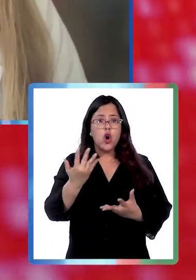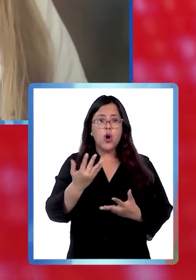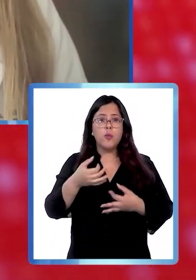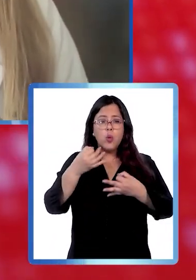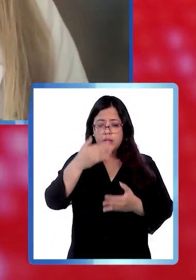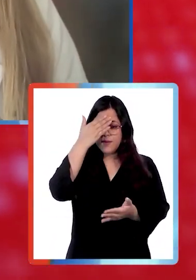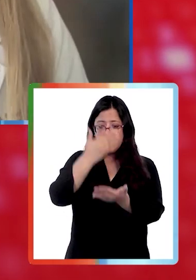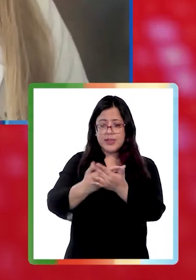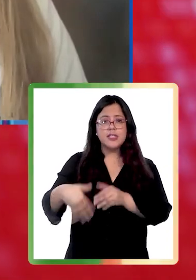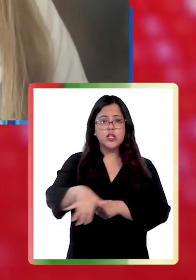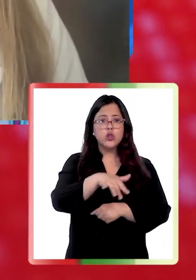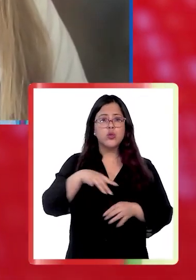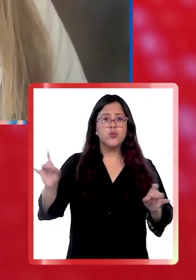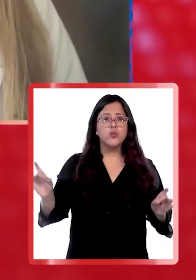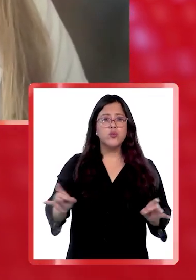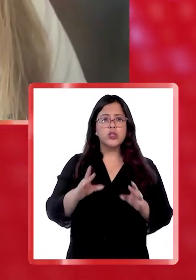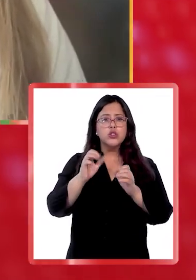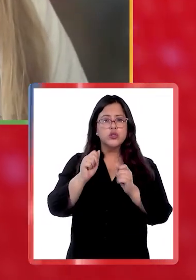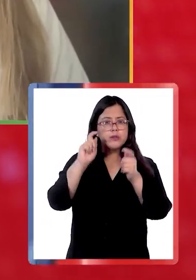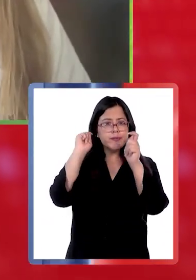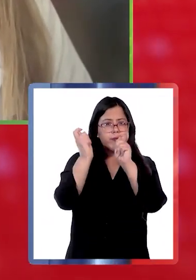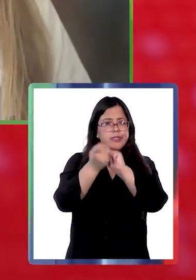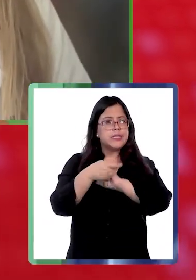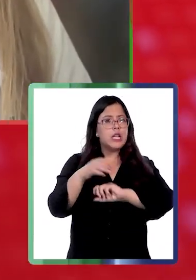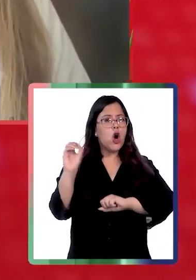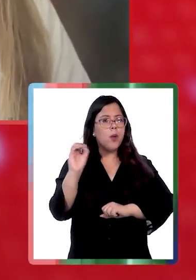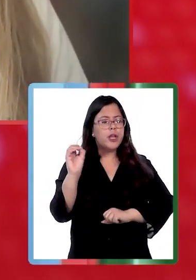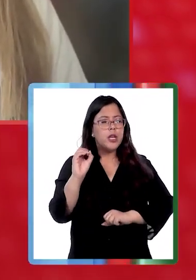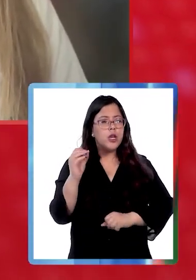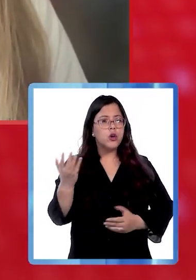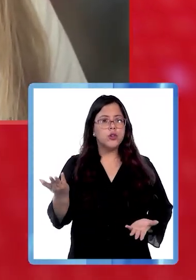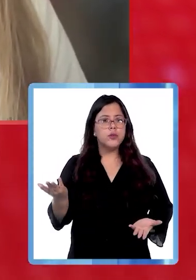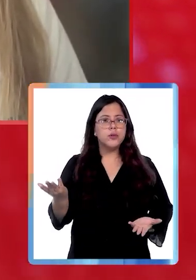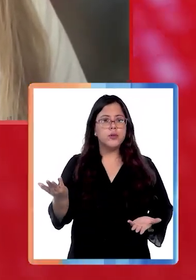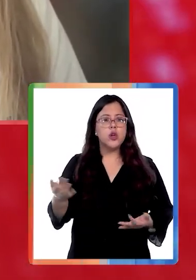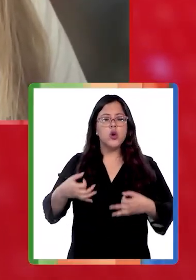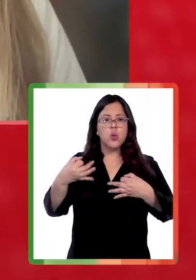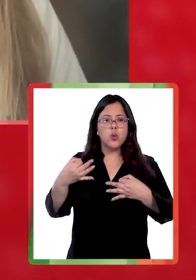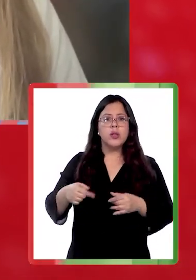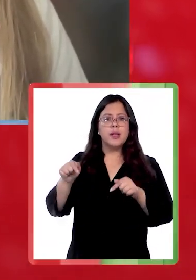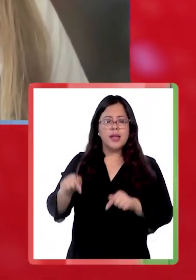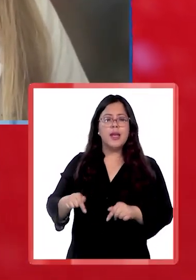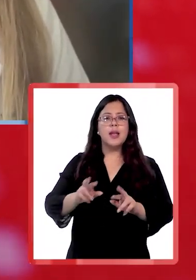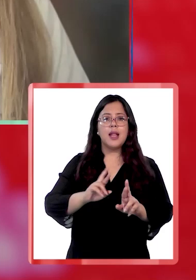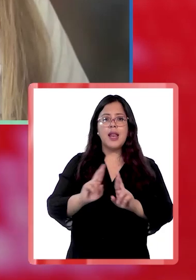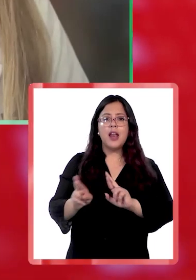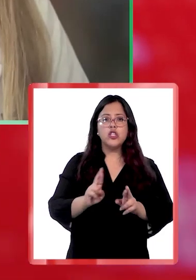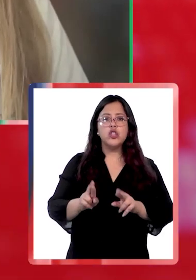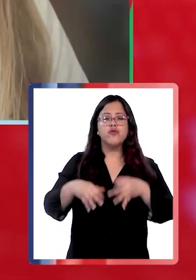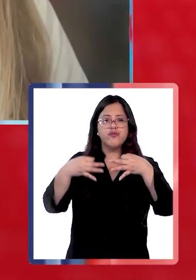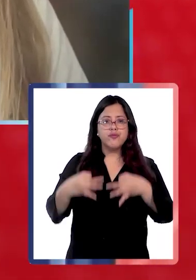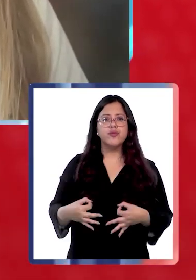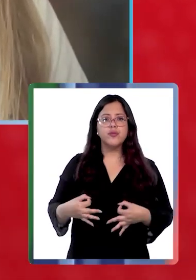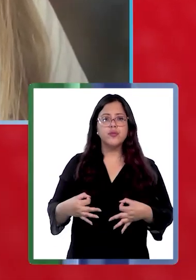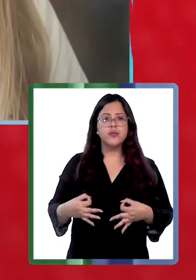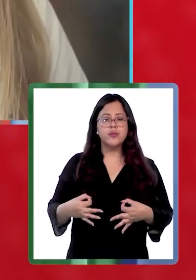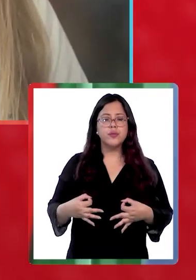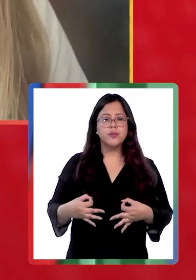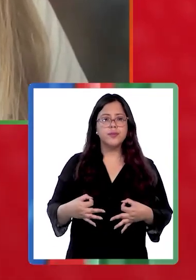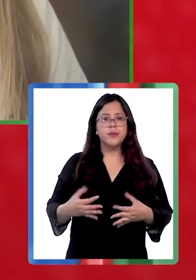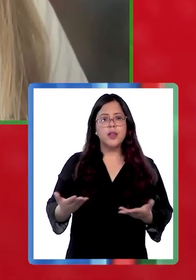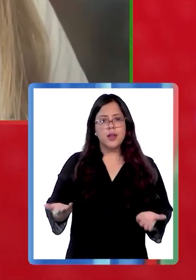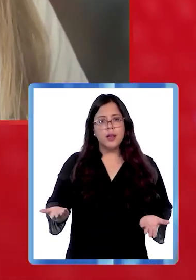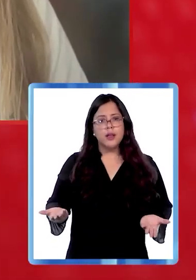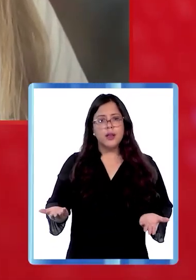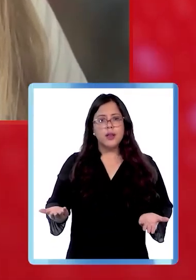conocimiento acerca de cómo exponerme a situaciones en que pudiera yo cambiar de opinión en un último minuto, claro, llegamos a cuando ya las relaciones se